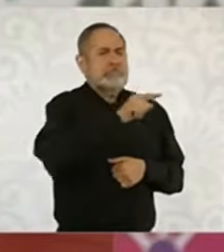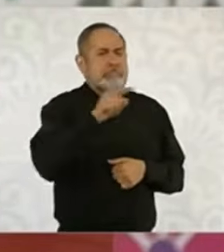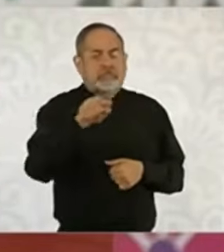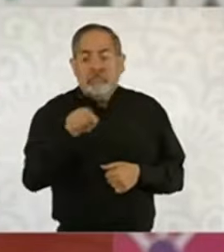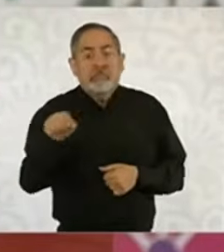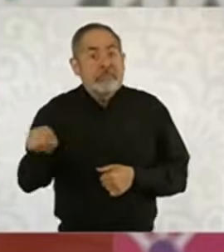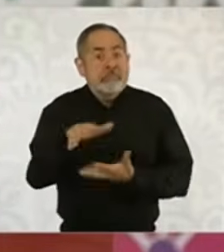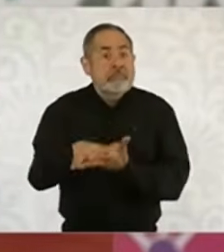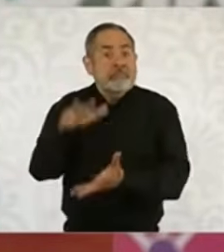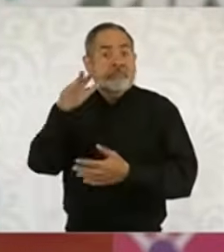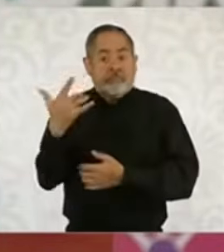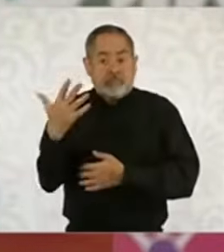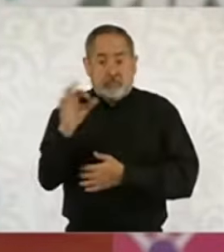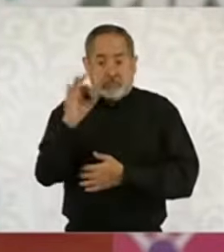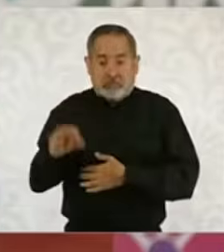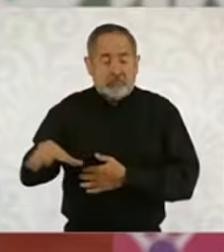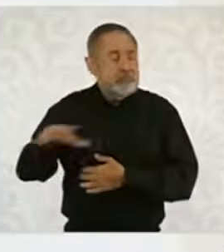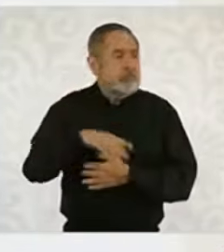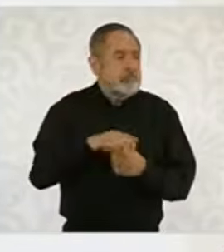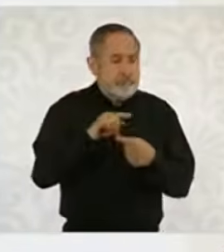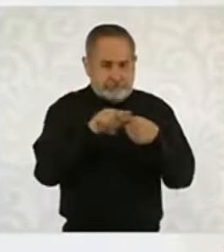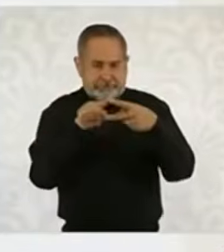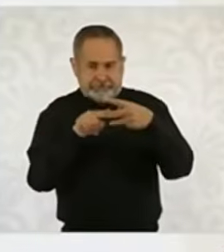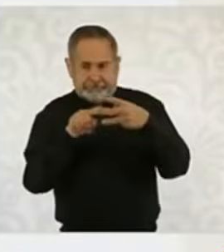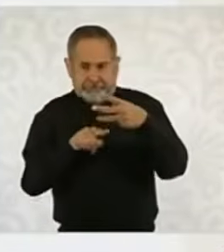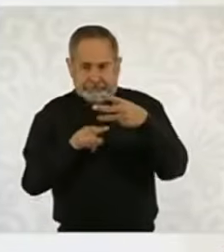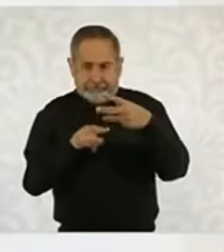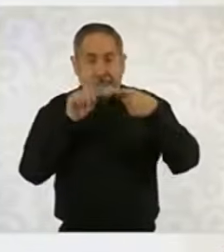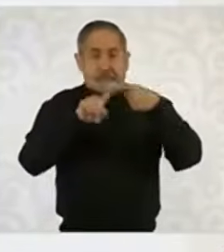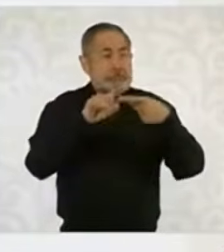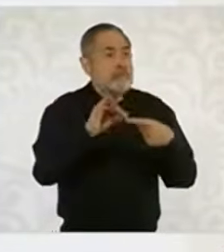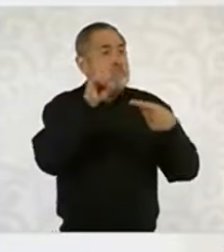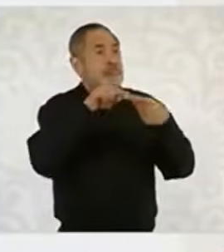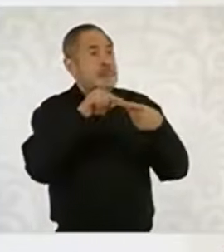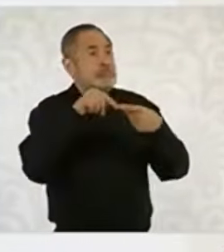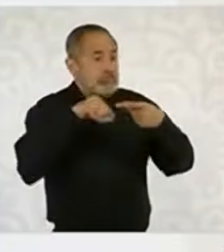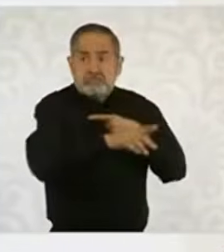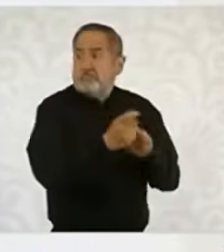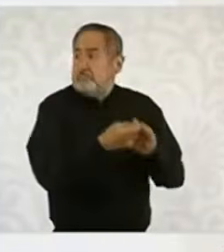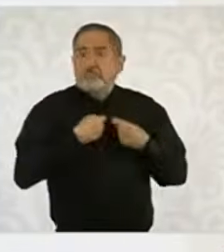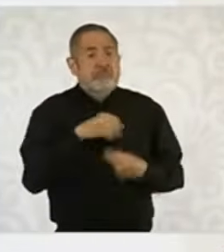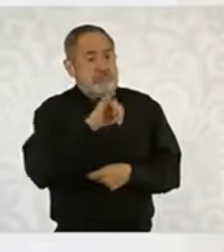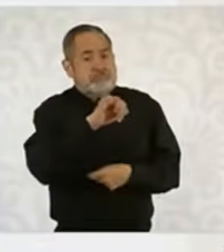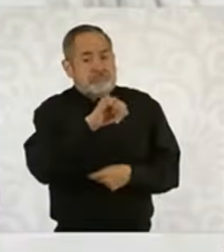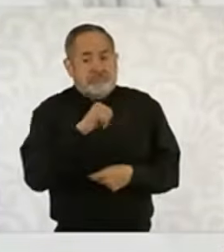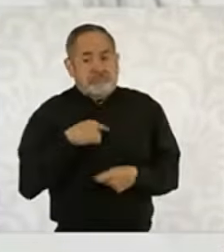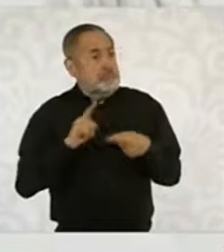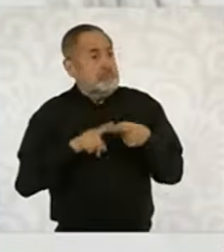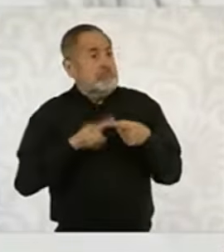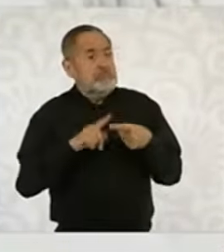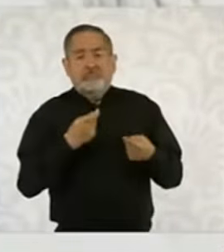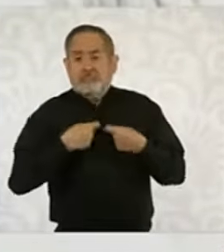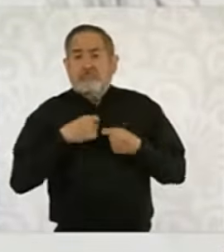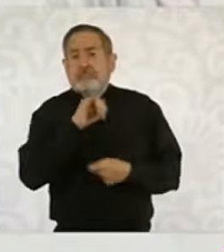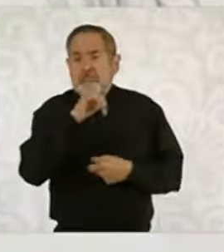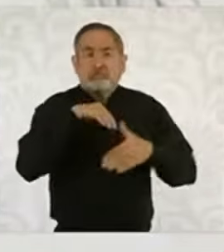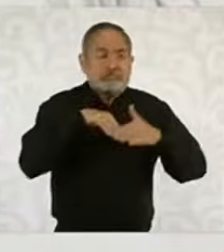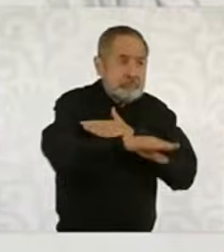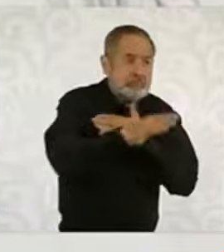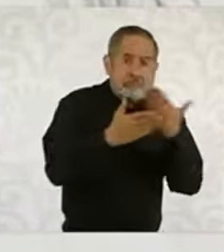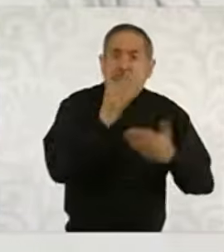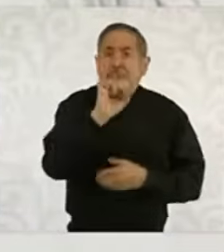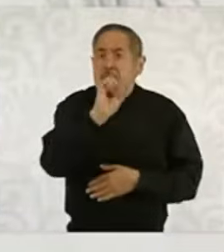su primera opción, de manera sencillamente como ellos lo decidían. ¿Qué pasa con la UNAM